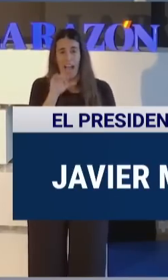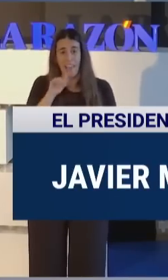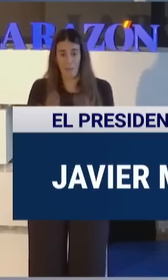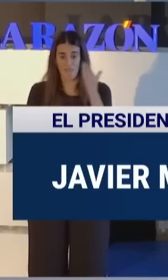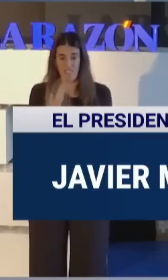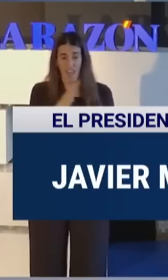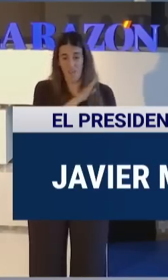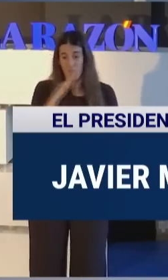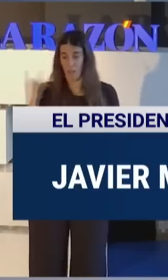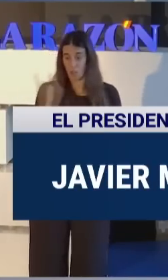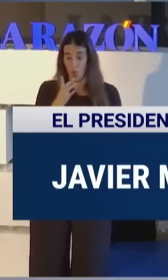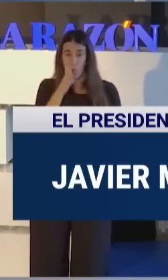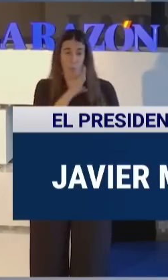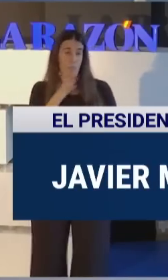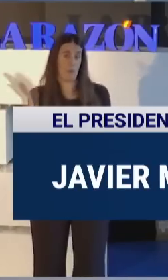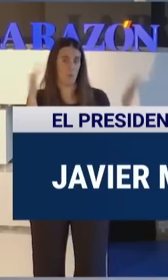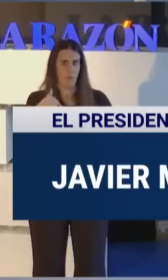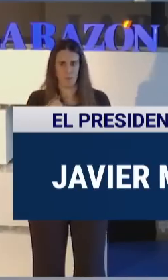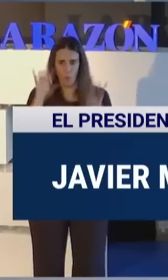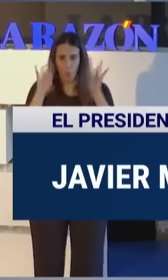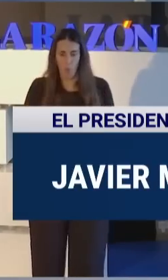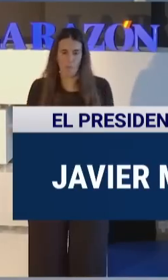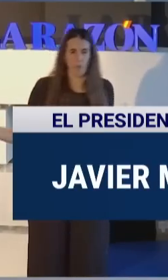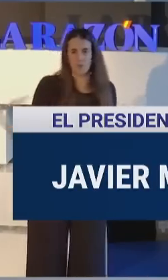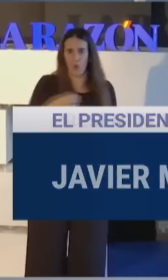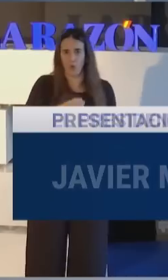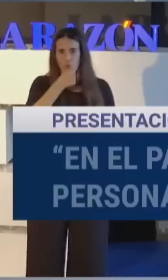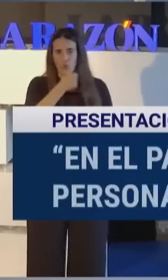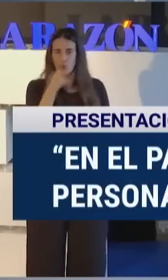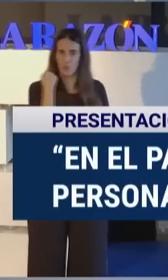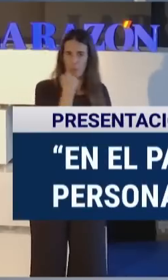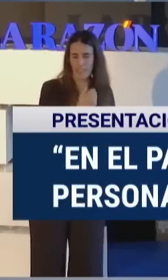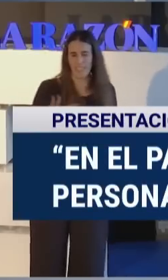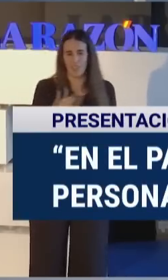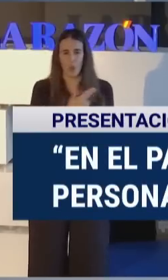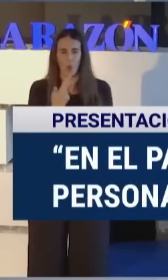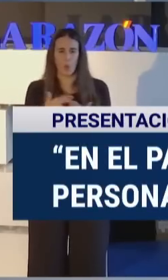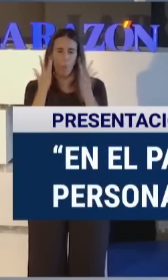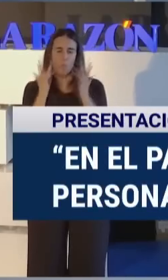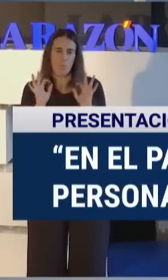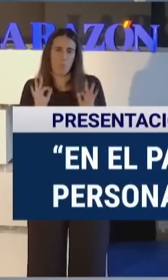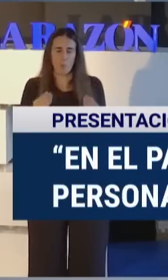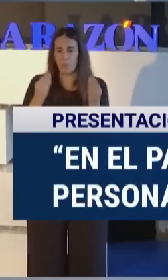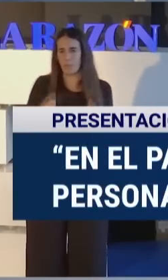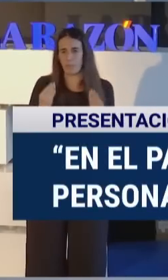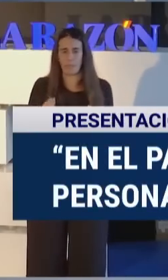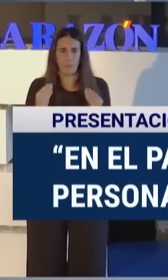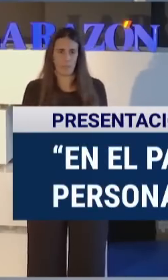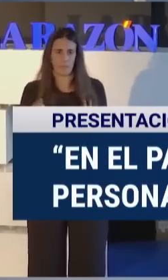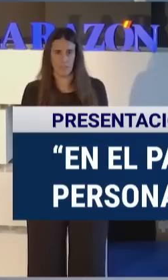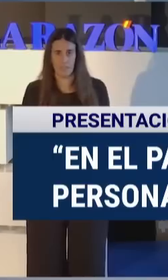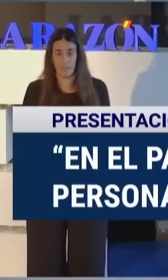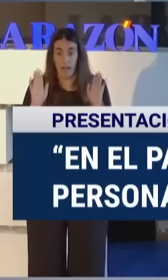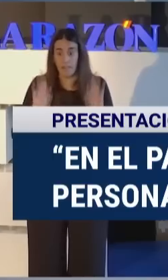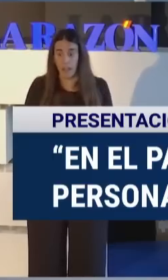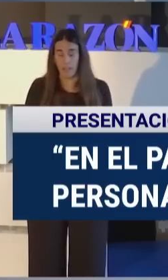Porque, digamos, eran todos socialistas, todos colectivistas, todos políticamente correctos. O sea, y lo único